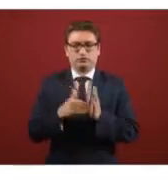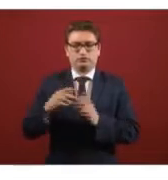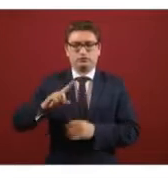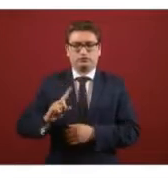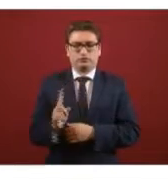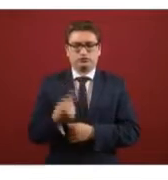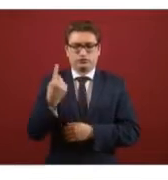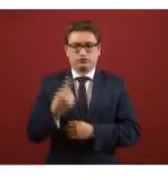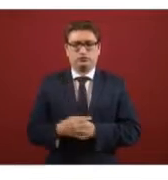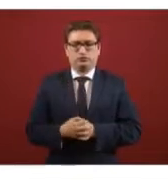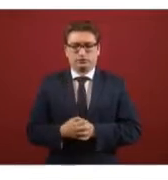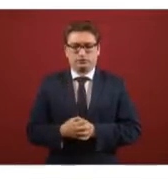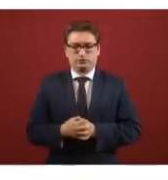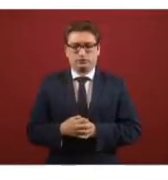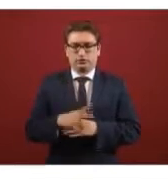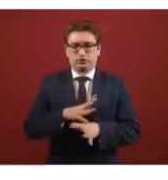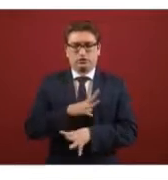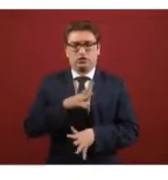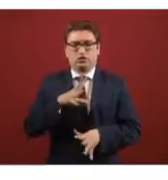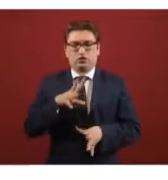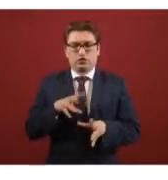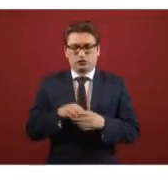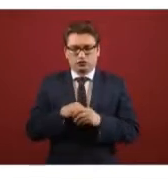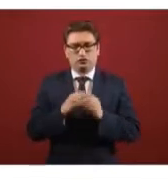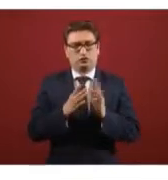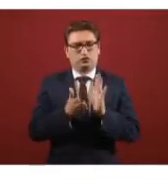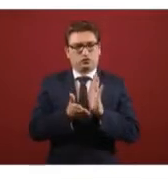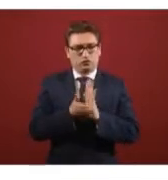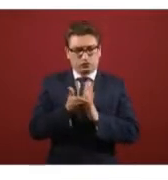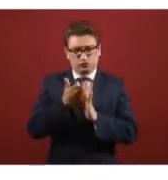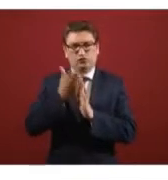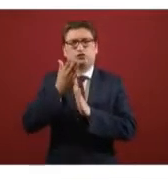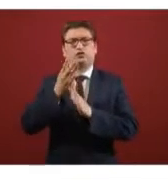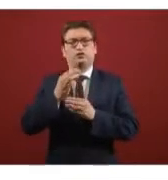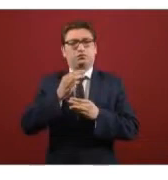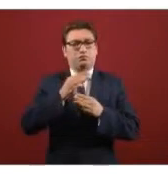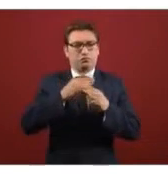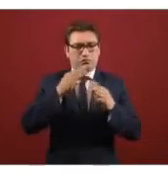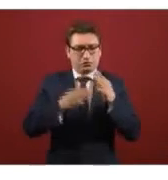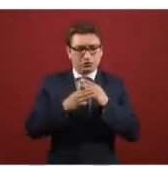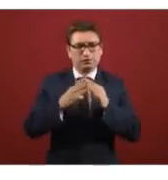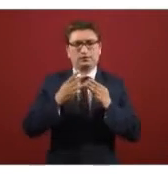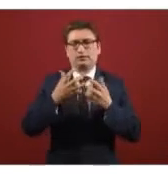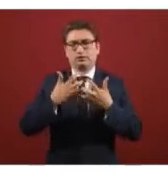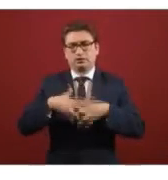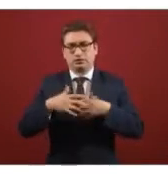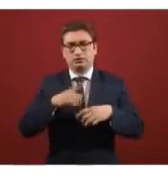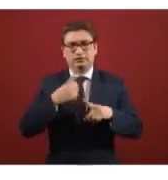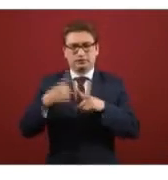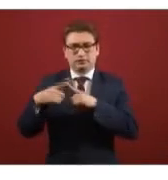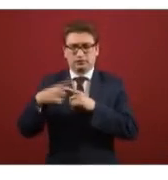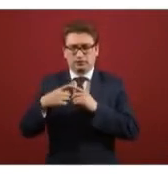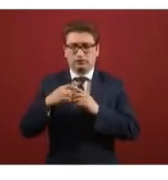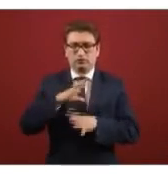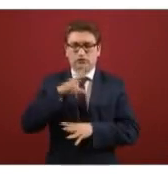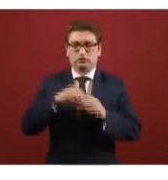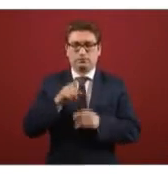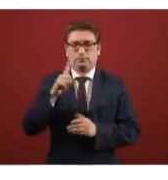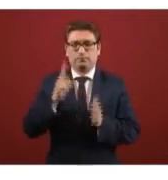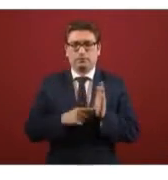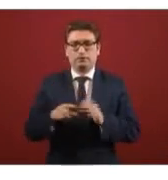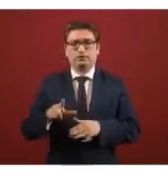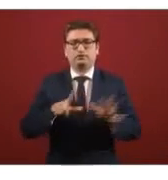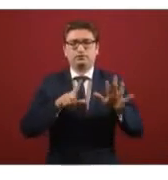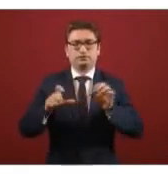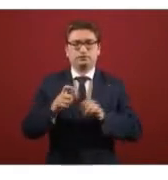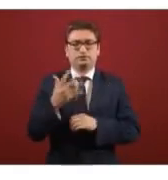$50,458,000, pero el monto integral So you can see the prices on that con graph. material, con equipo, asciende a